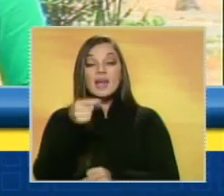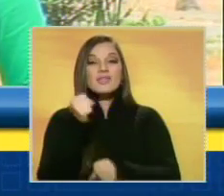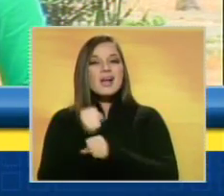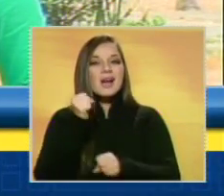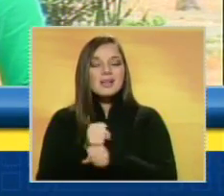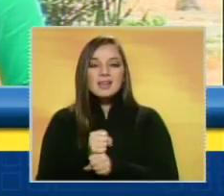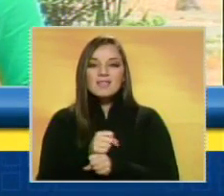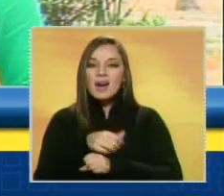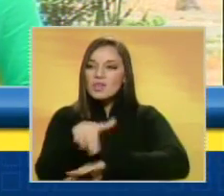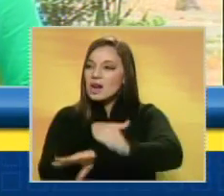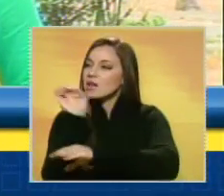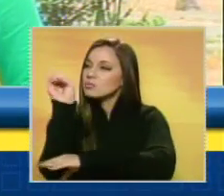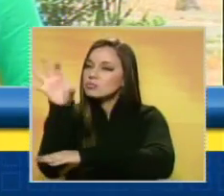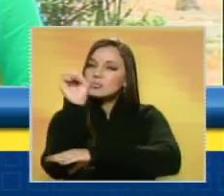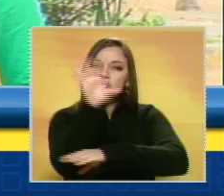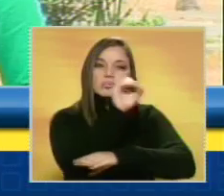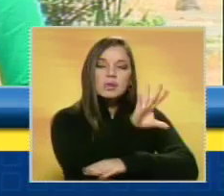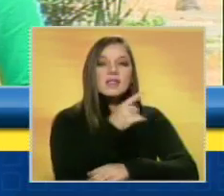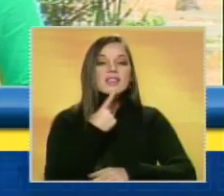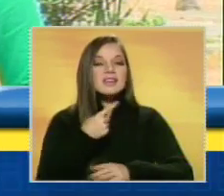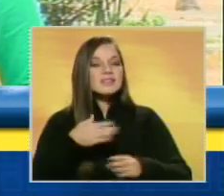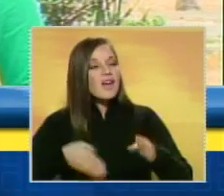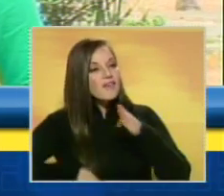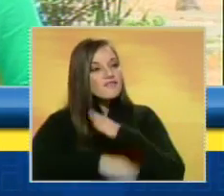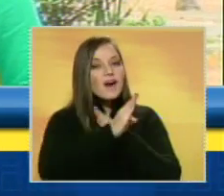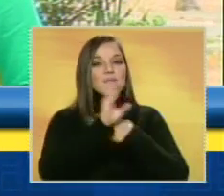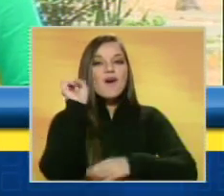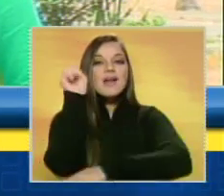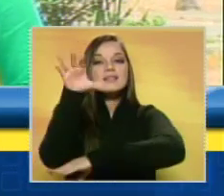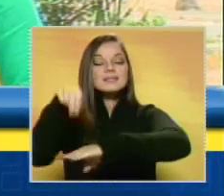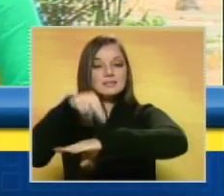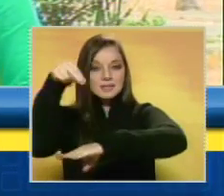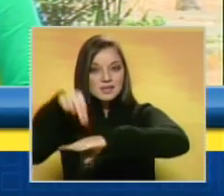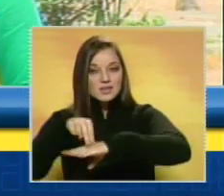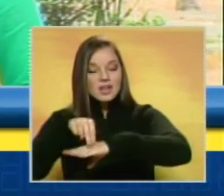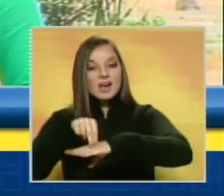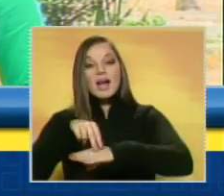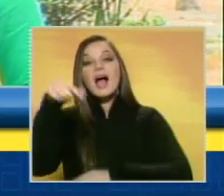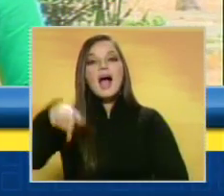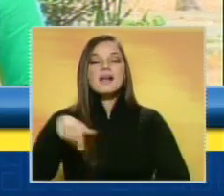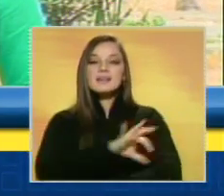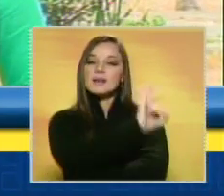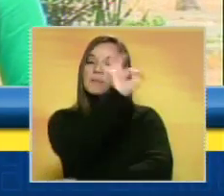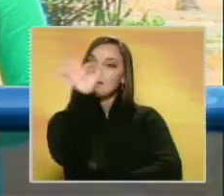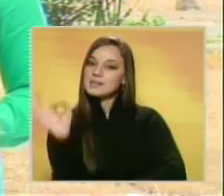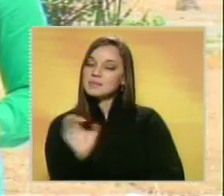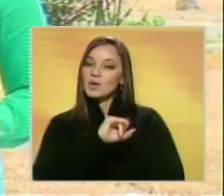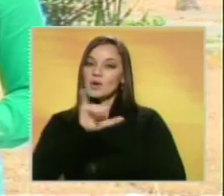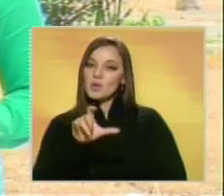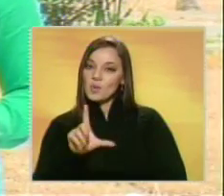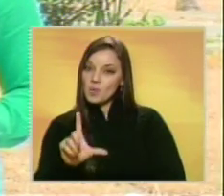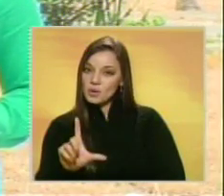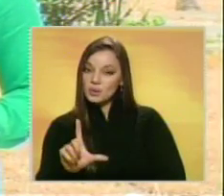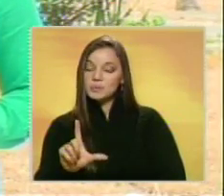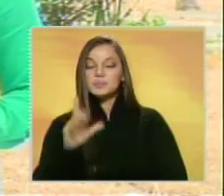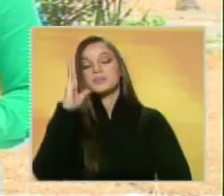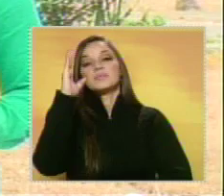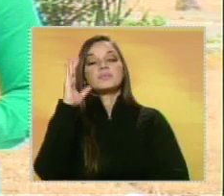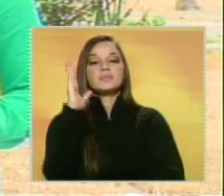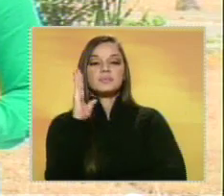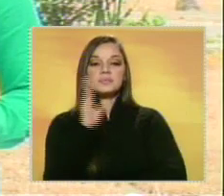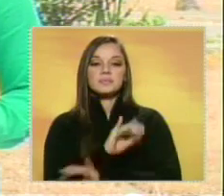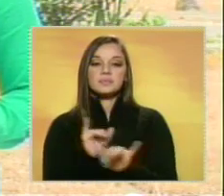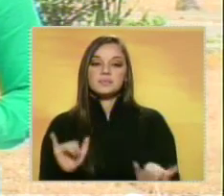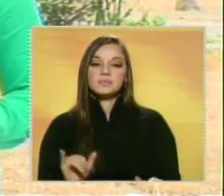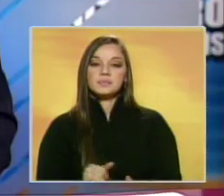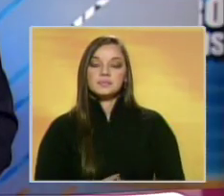el lema En ruta a la asamblea, previo a la cita anual que sostendrán aquí en Barquisimeto en el mes de julio. Desde el estado Lara, Lirio Pérez,